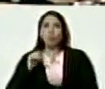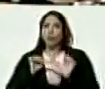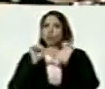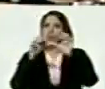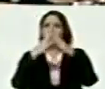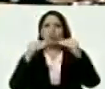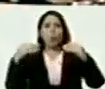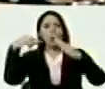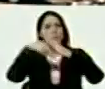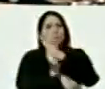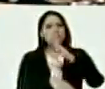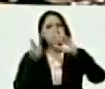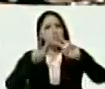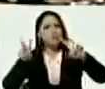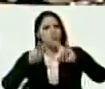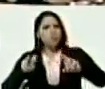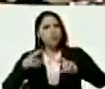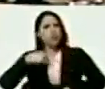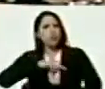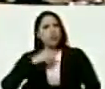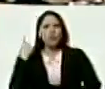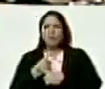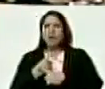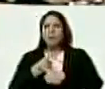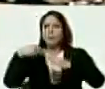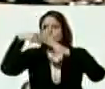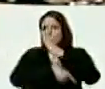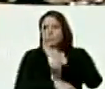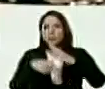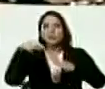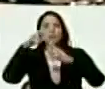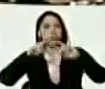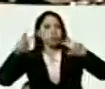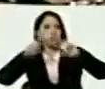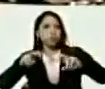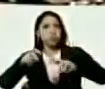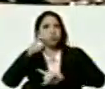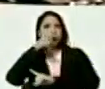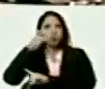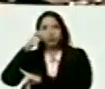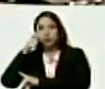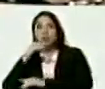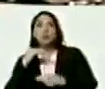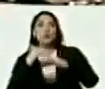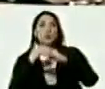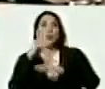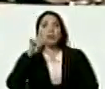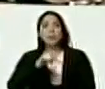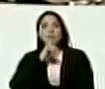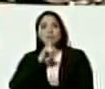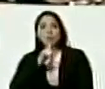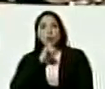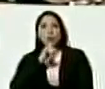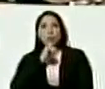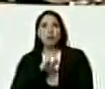investigaciones. Vamos a llegar hasta el fondo de esa investigación. Igualmente también queremos informar